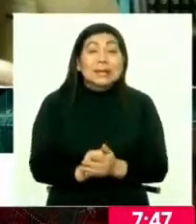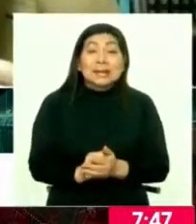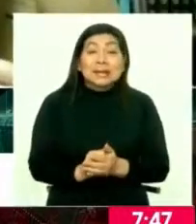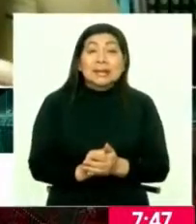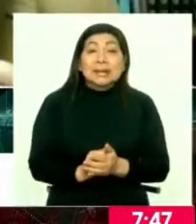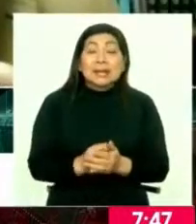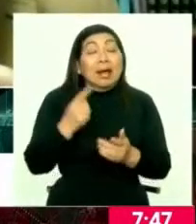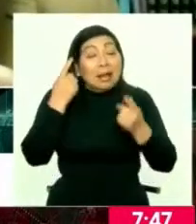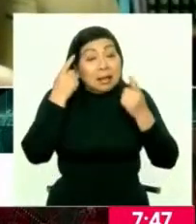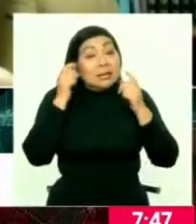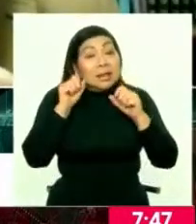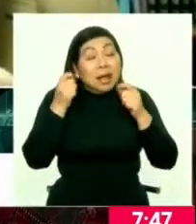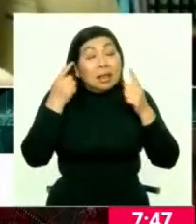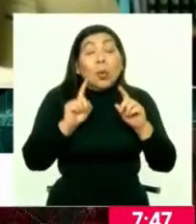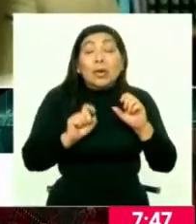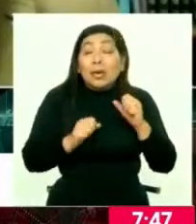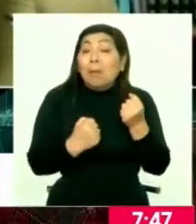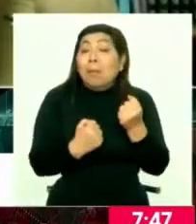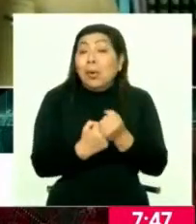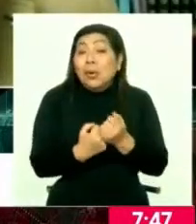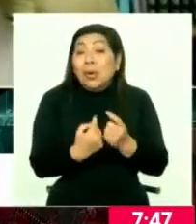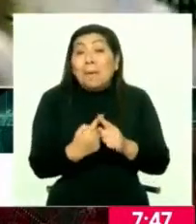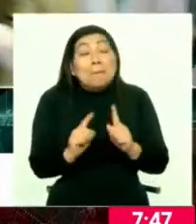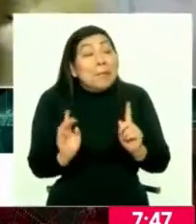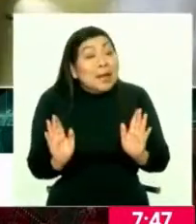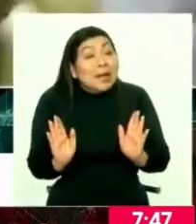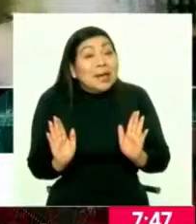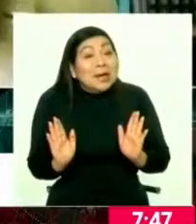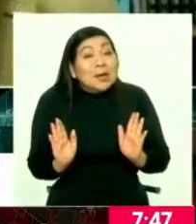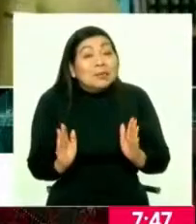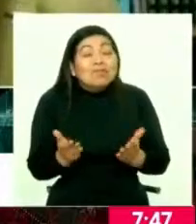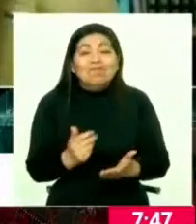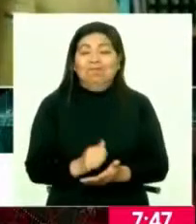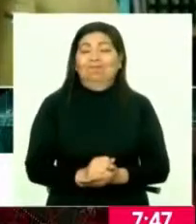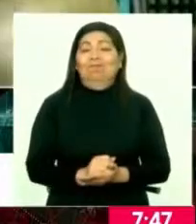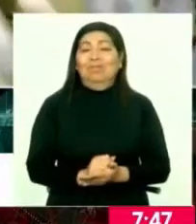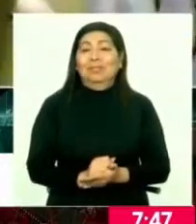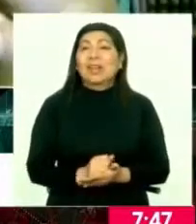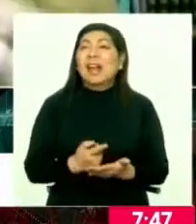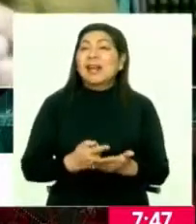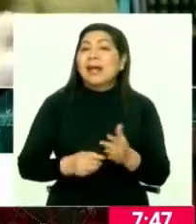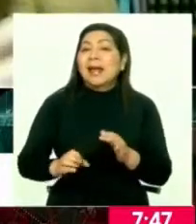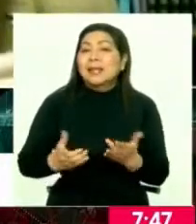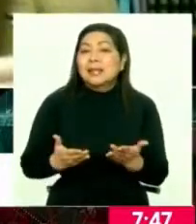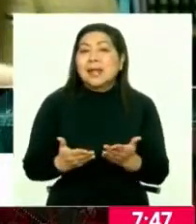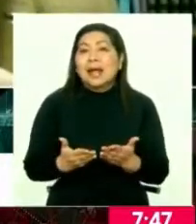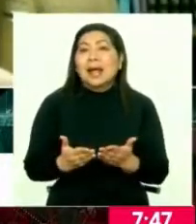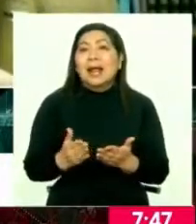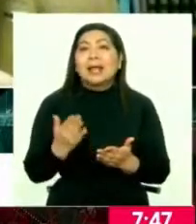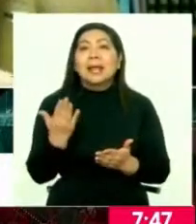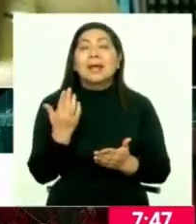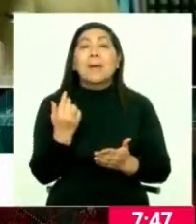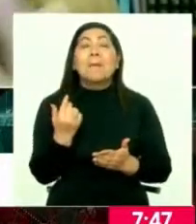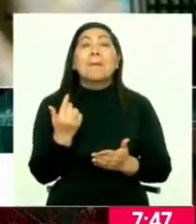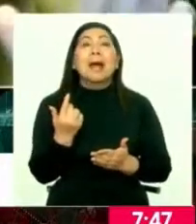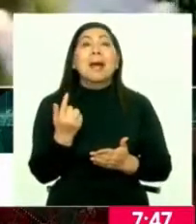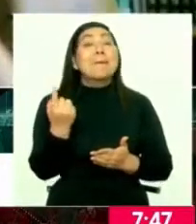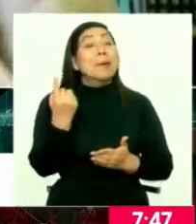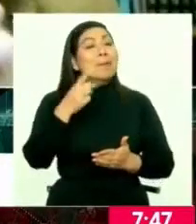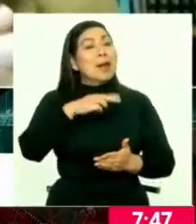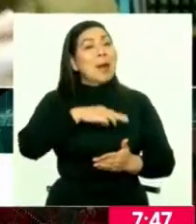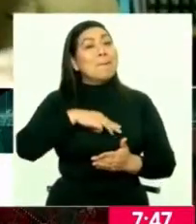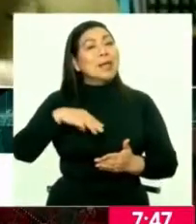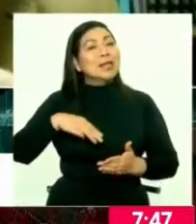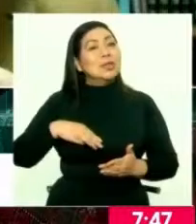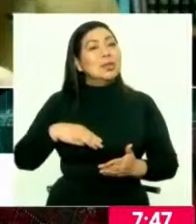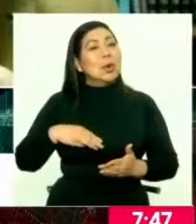estaba de acuerdo con apoyar a Ucrania, pero quien ejecutaba las acciones era Boris Johnson, ¿no? Yo